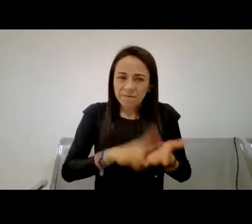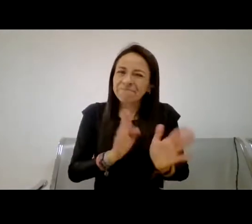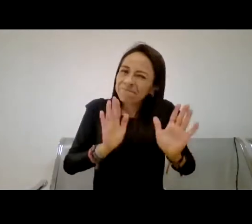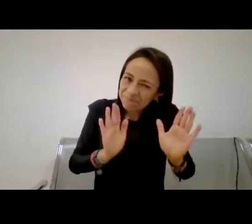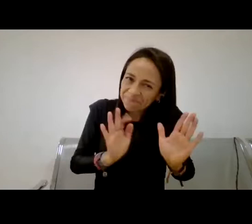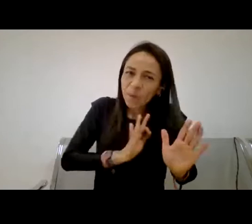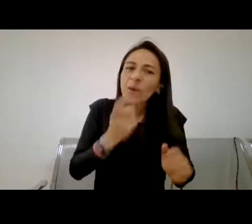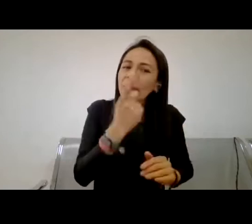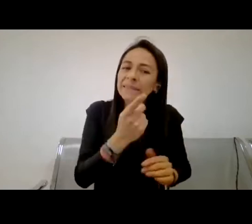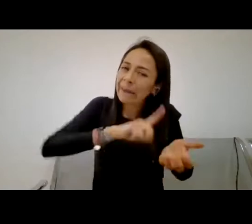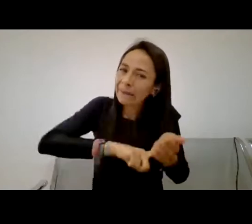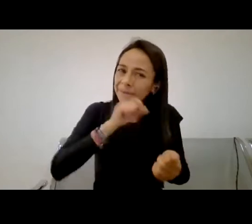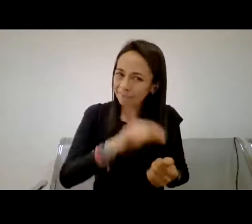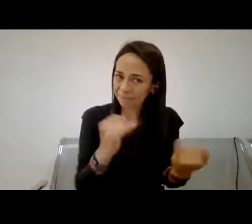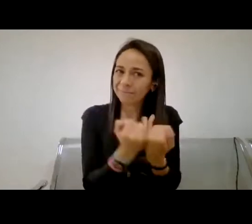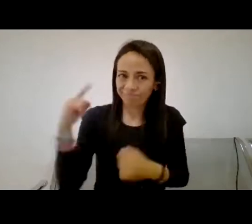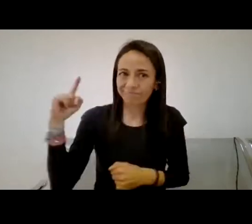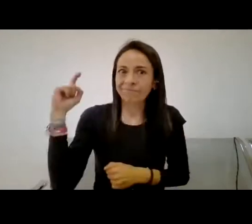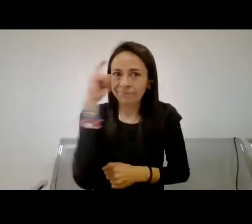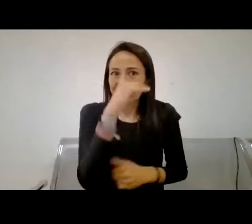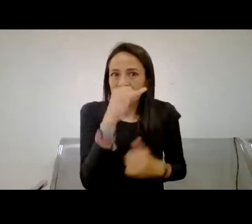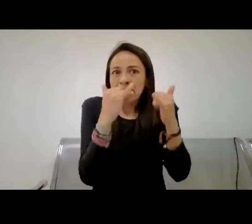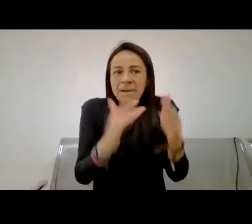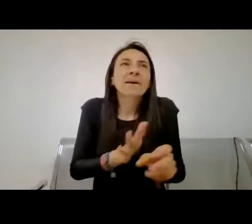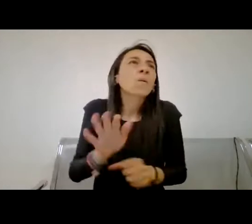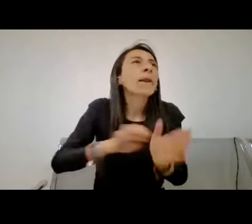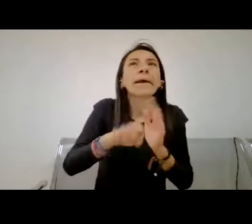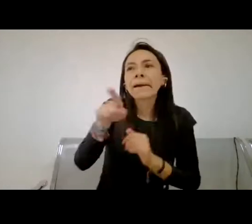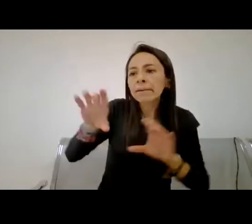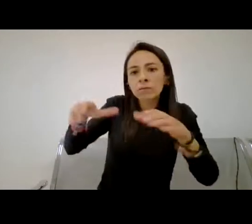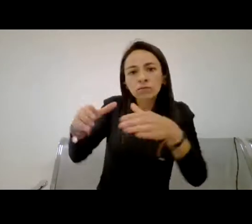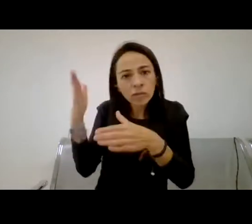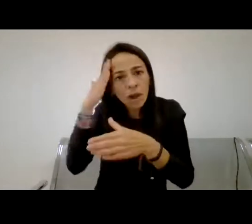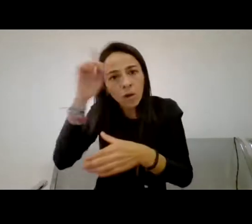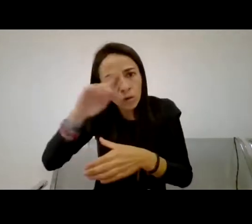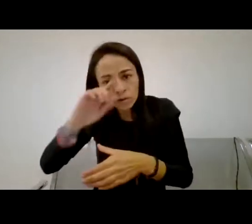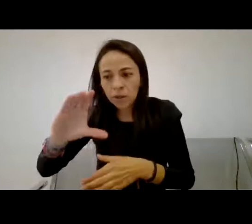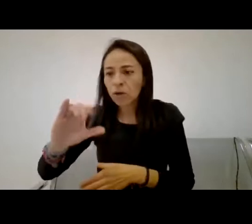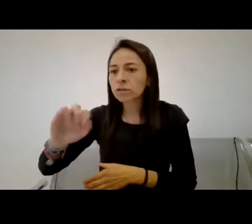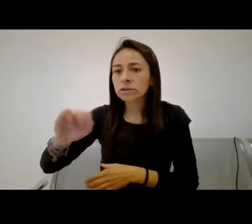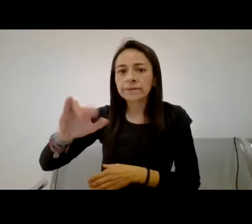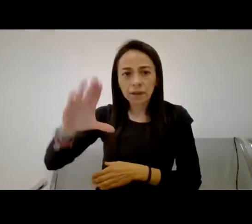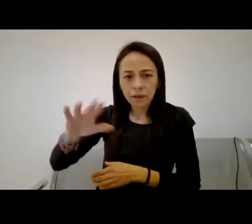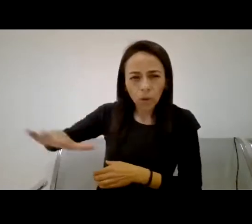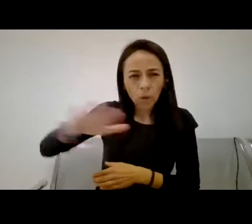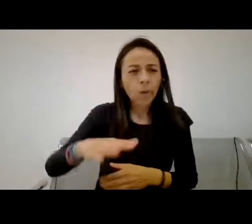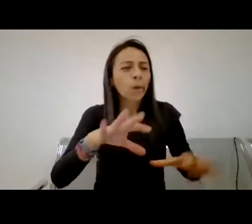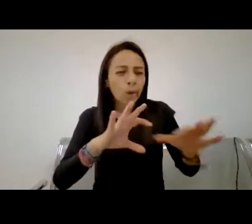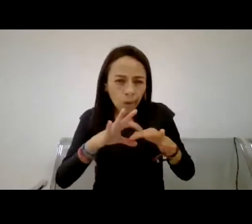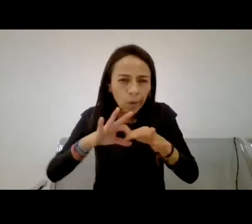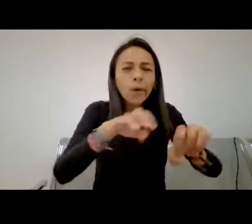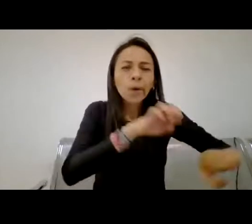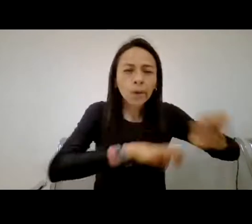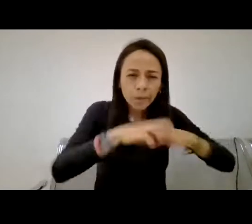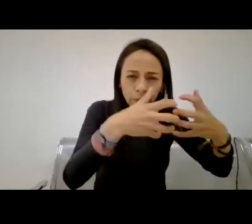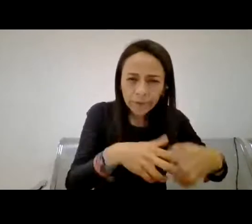organizaciones como alternativas, como el Consejo Cívico, como Corporativa de Fundaciones, algunas organizaciones en el país